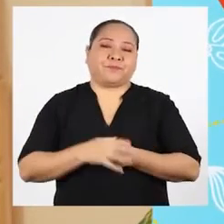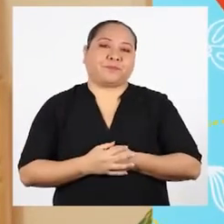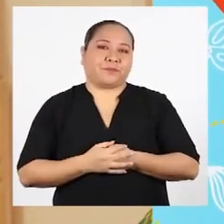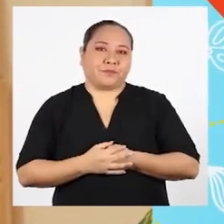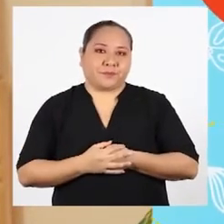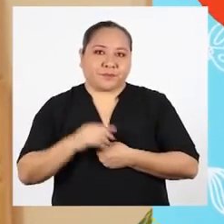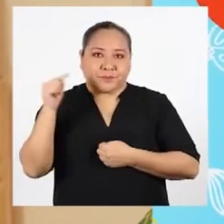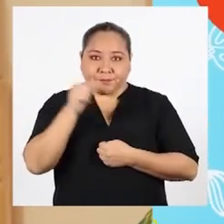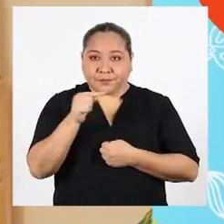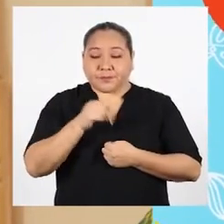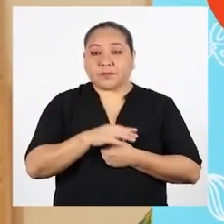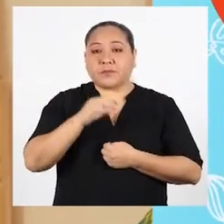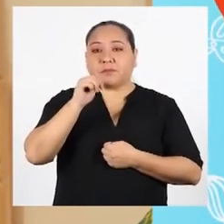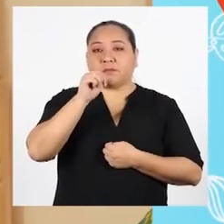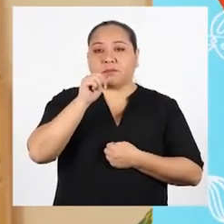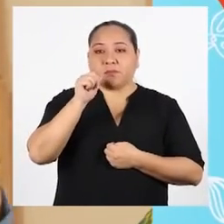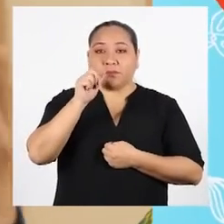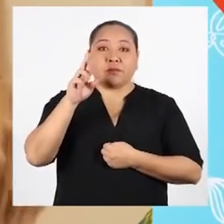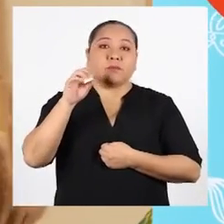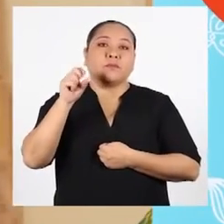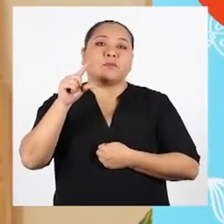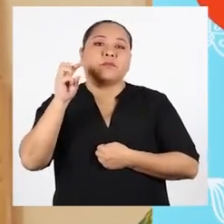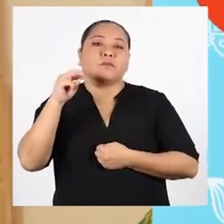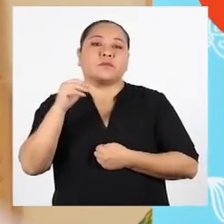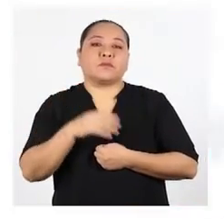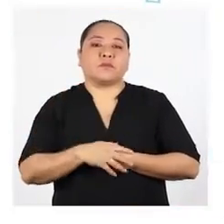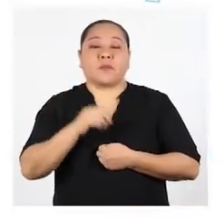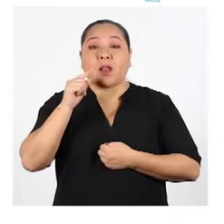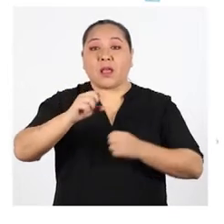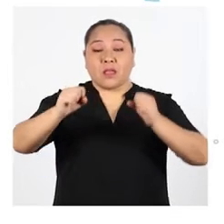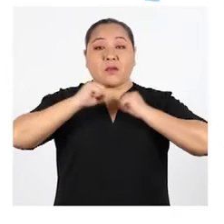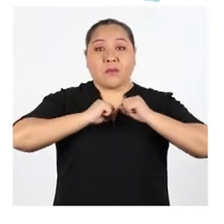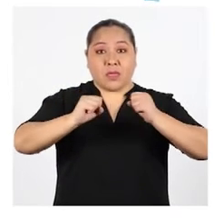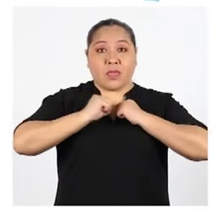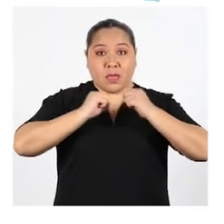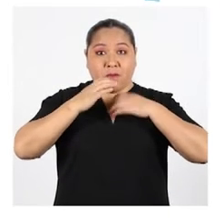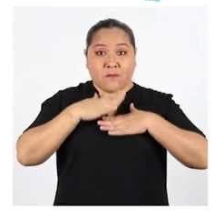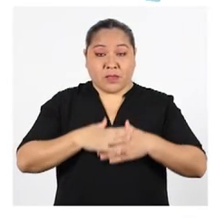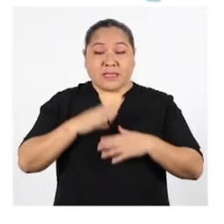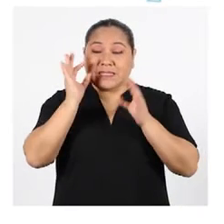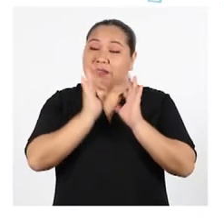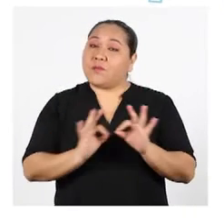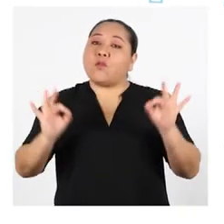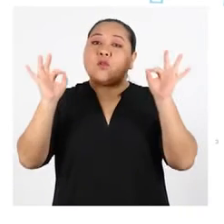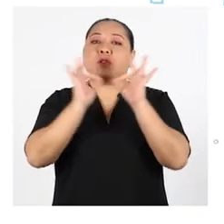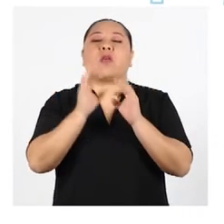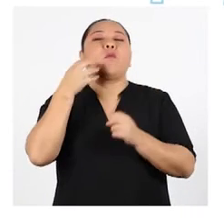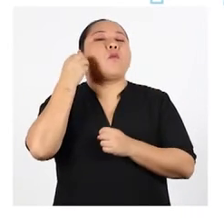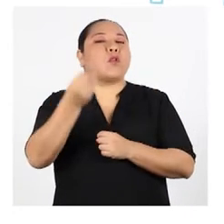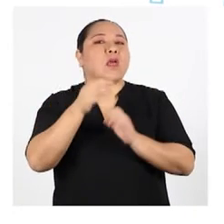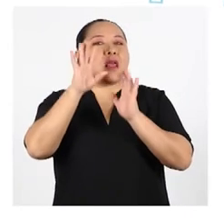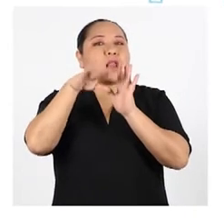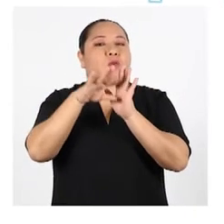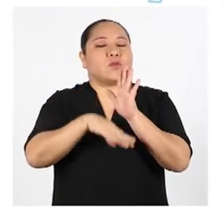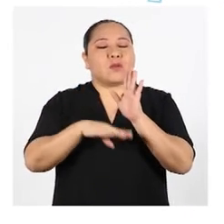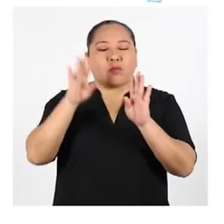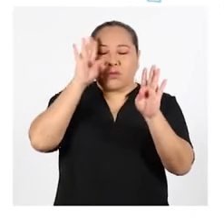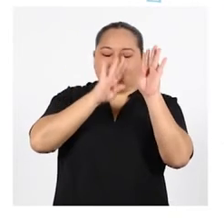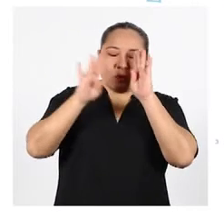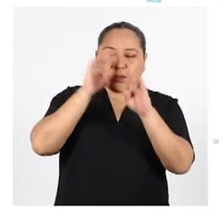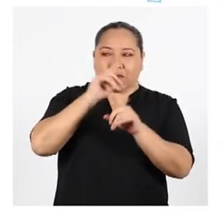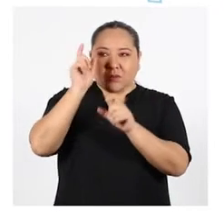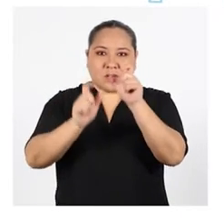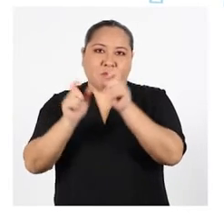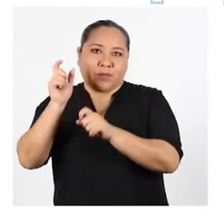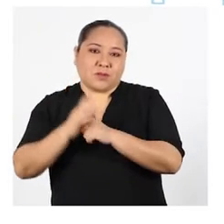Entonces tendríamos que el argumento sería de este modo. La actividad física es importante porque reduce el estrés